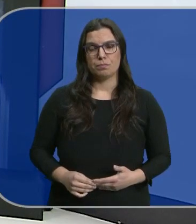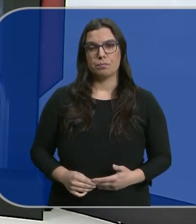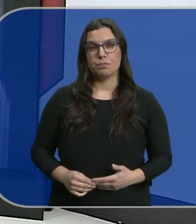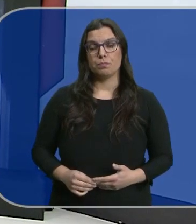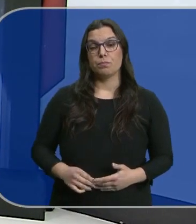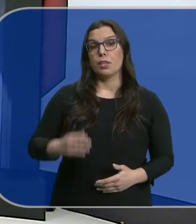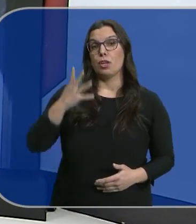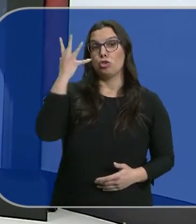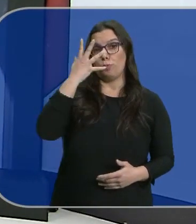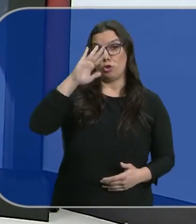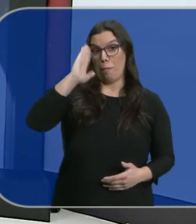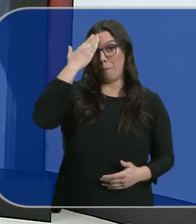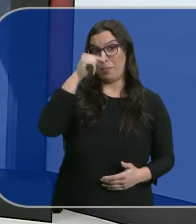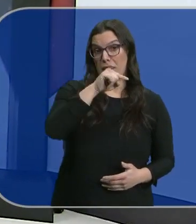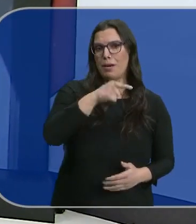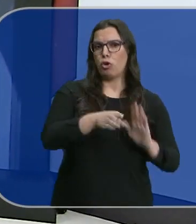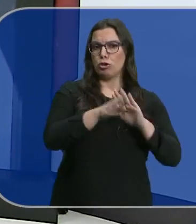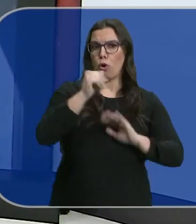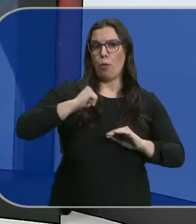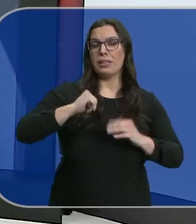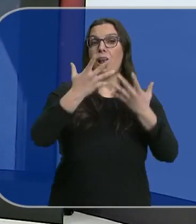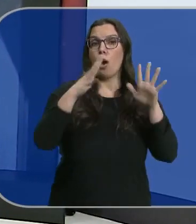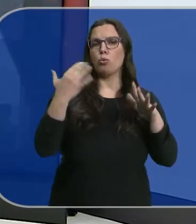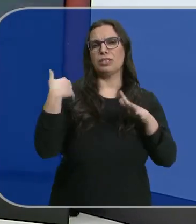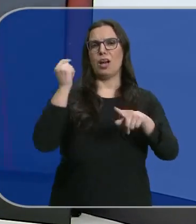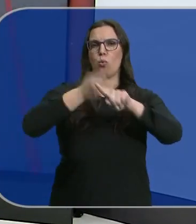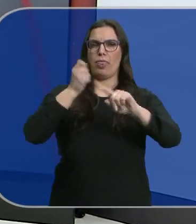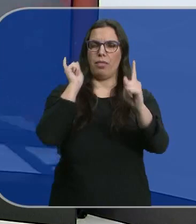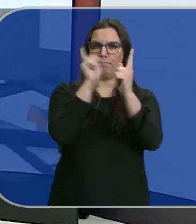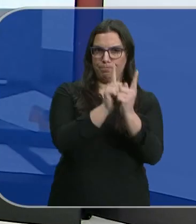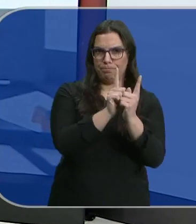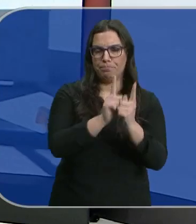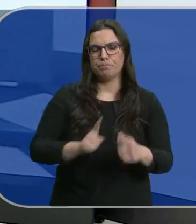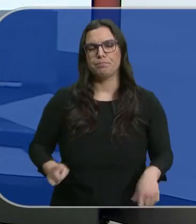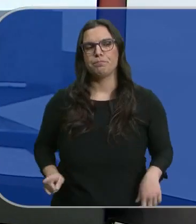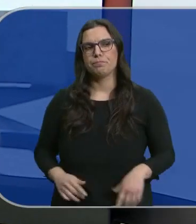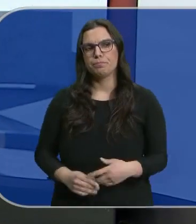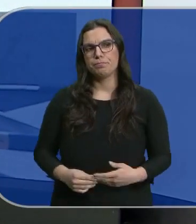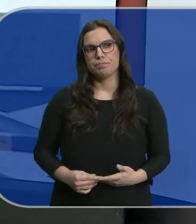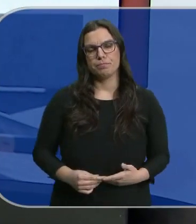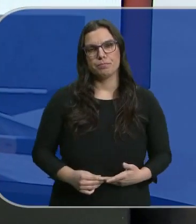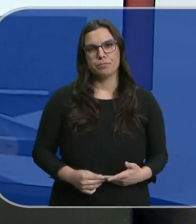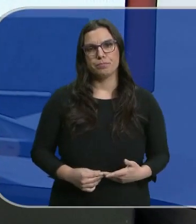Mientras tanto, el principal sospechoso, aunque sigue en el hospital, ha pasado a disposición judicial. Sandra Vasallo.